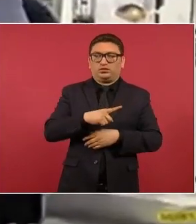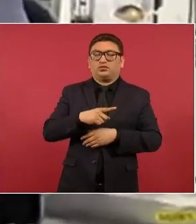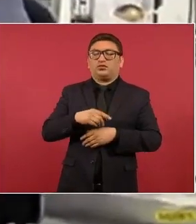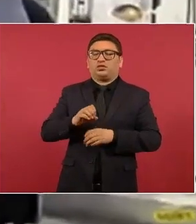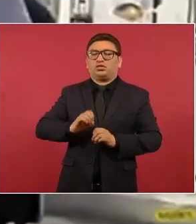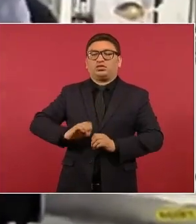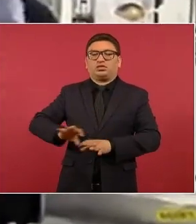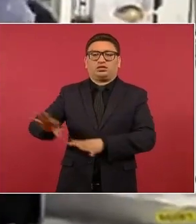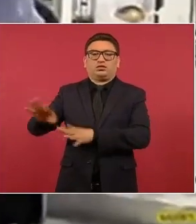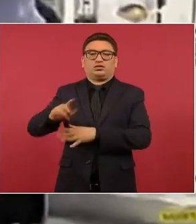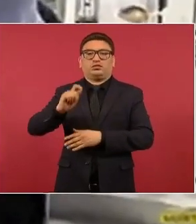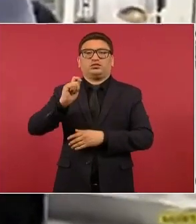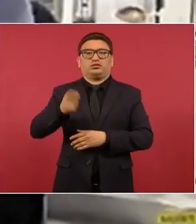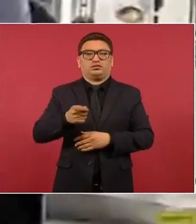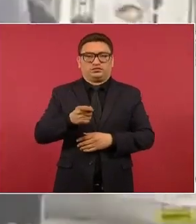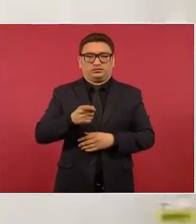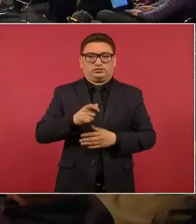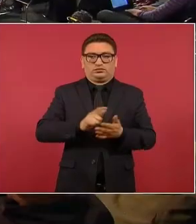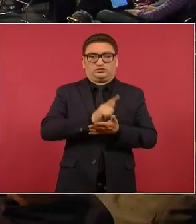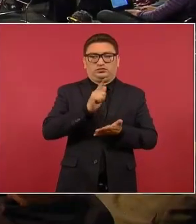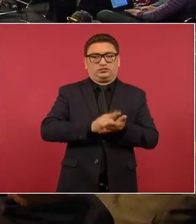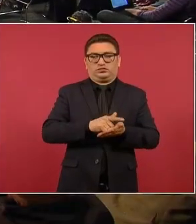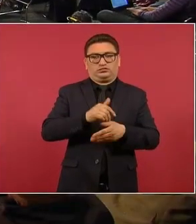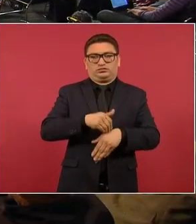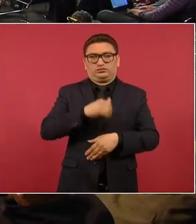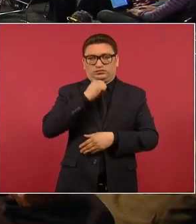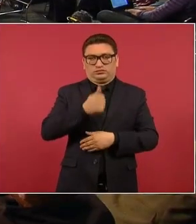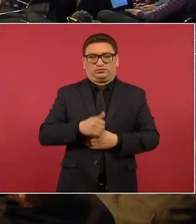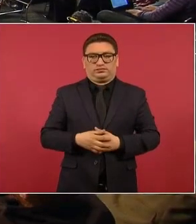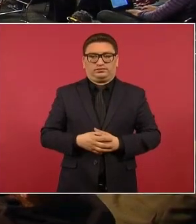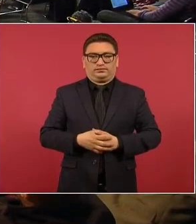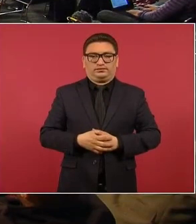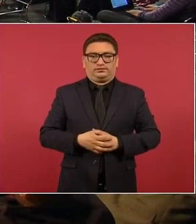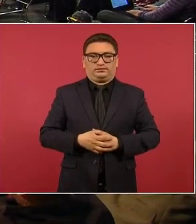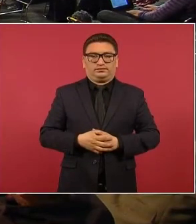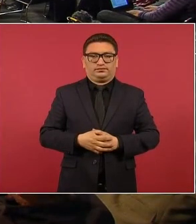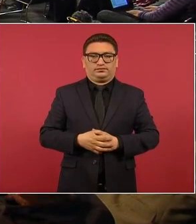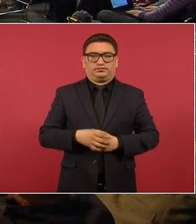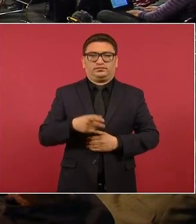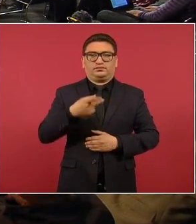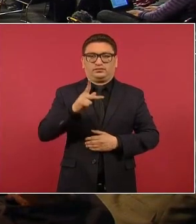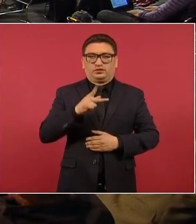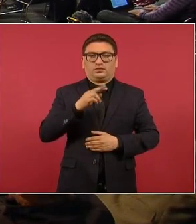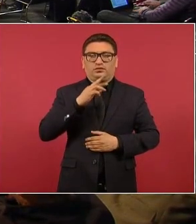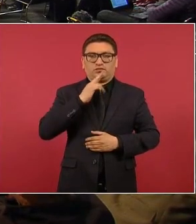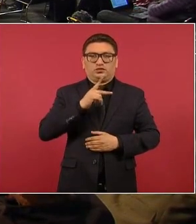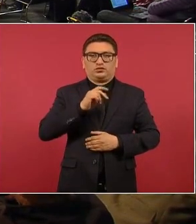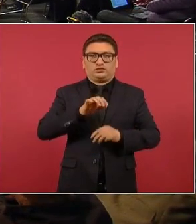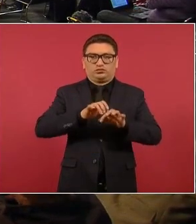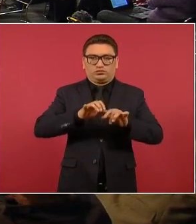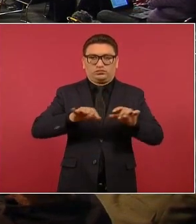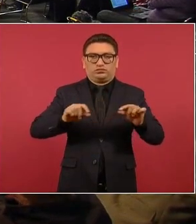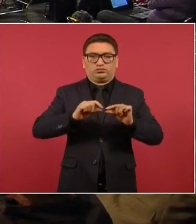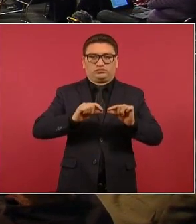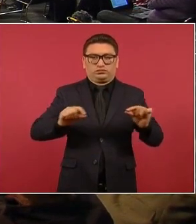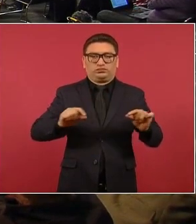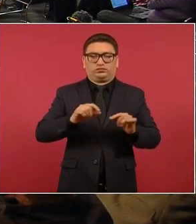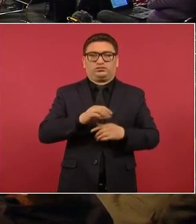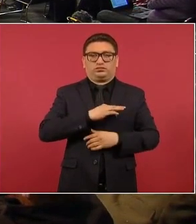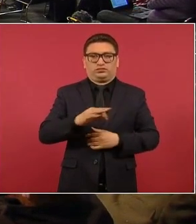el mensaje es: la ley no cuenta. A ver, pero pongan el texto. Ese, yo,